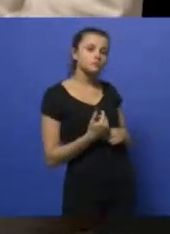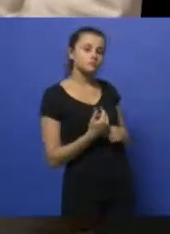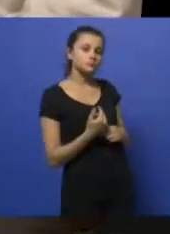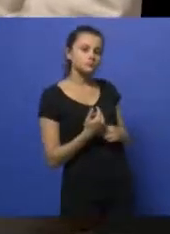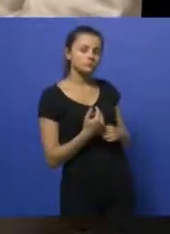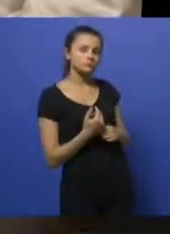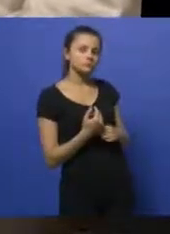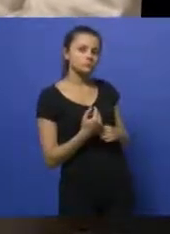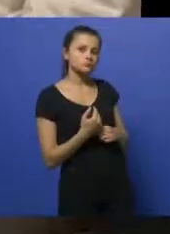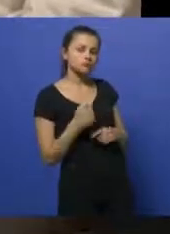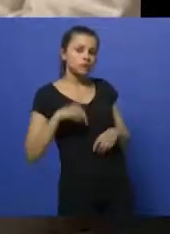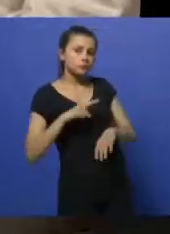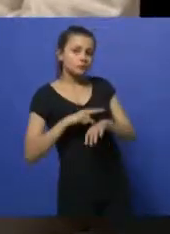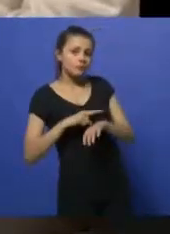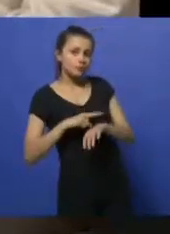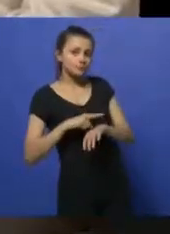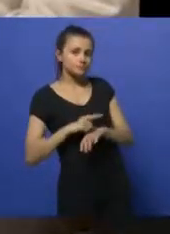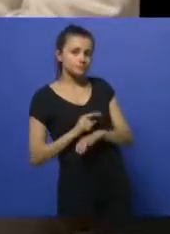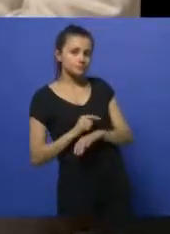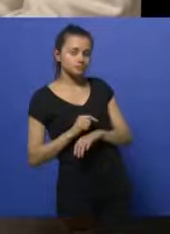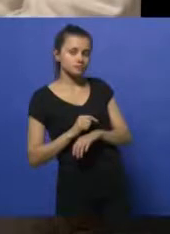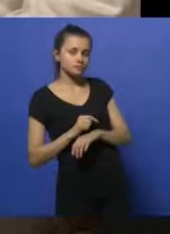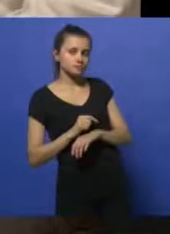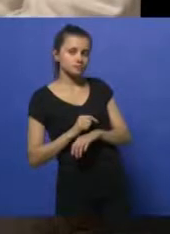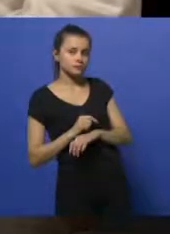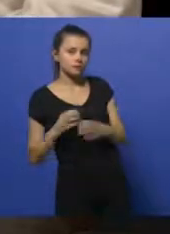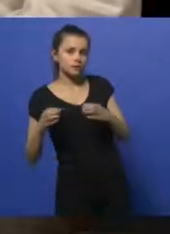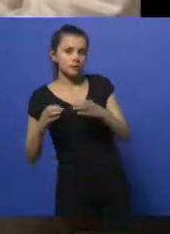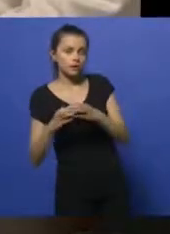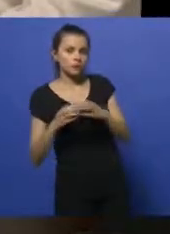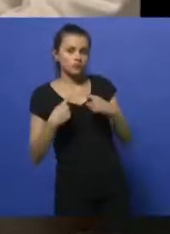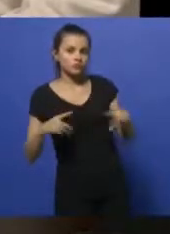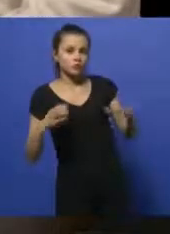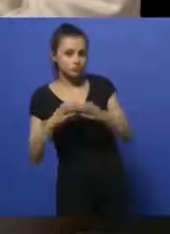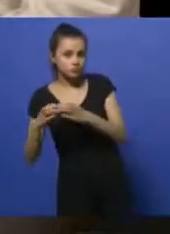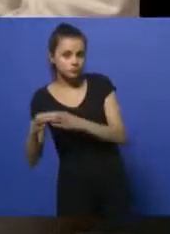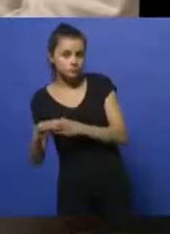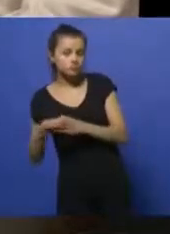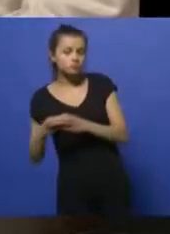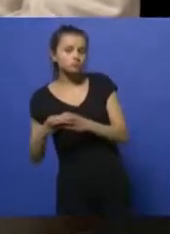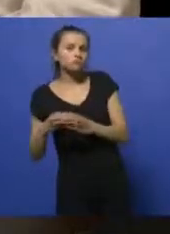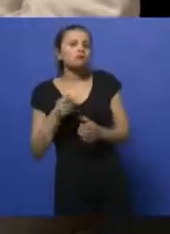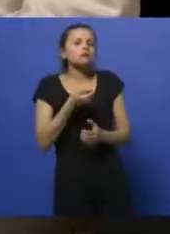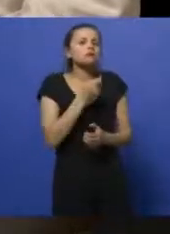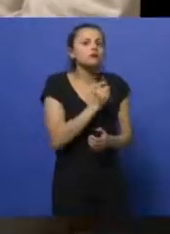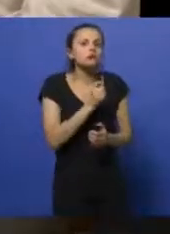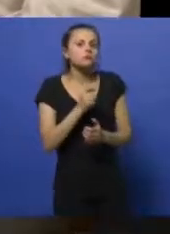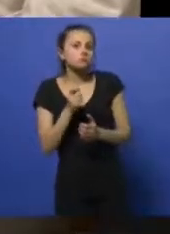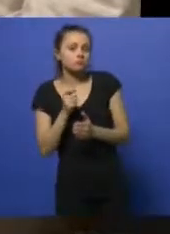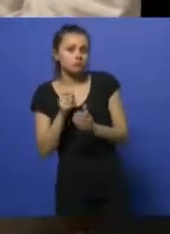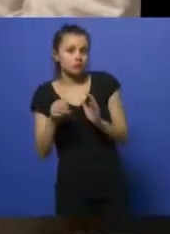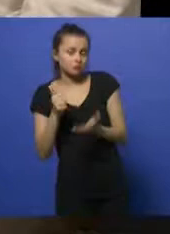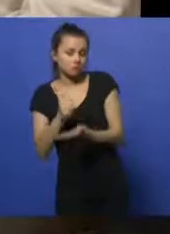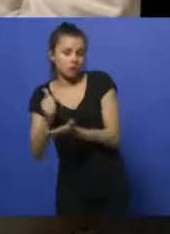cabo en este momento una reunión, una asamblea de la multisectorial. ¿Quiénes la conforma? ¿Qué temas se